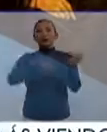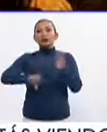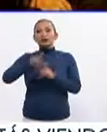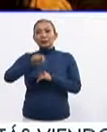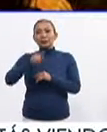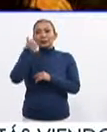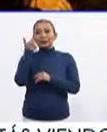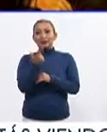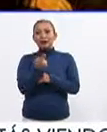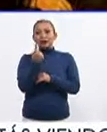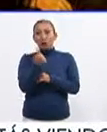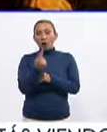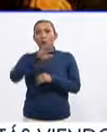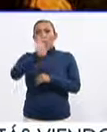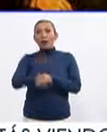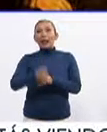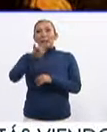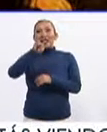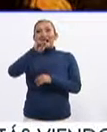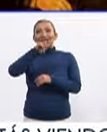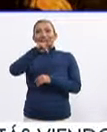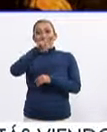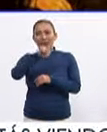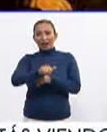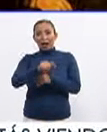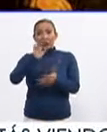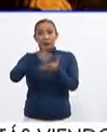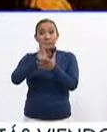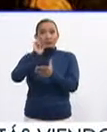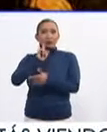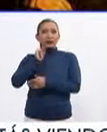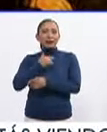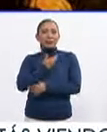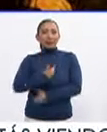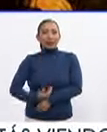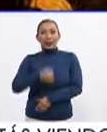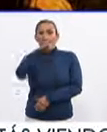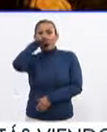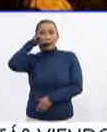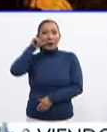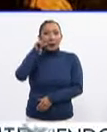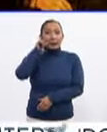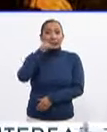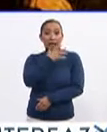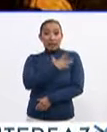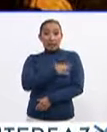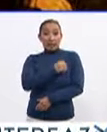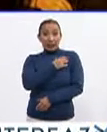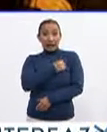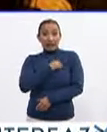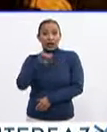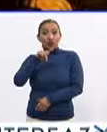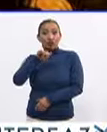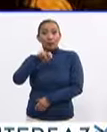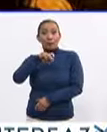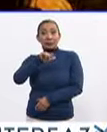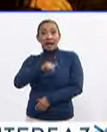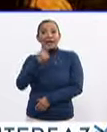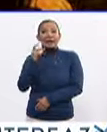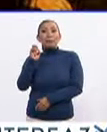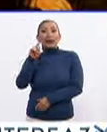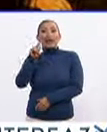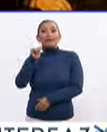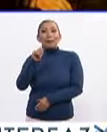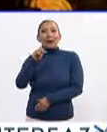En 1871 muere Margarita Maza, esposa del presidente Benito Juárez, hija de Antonio